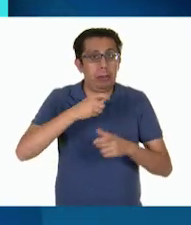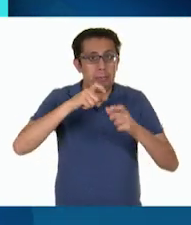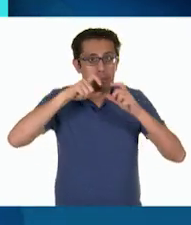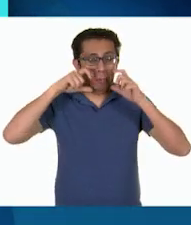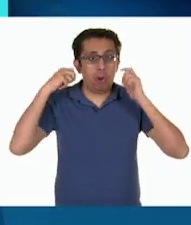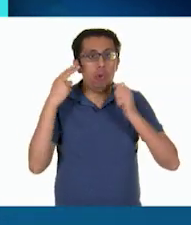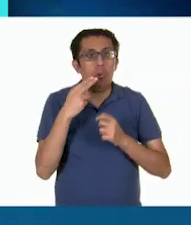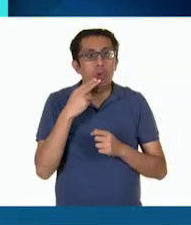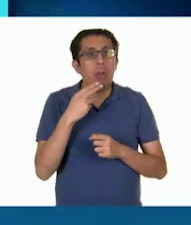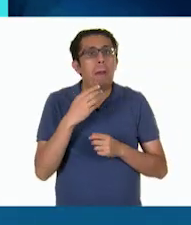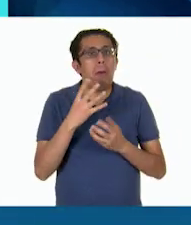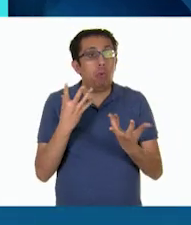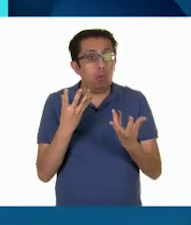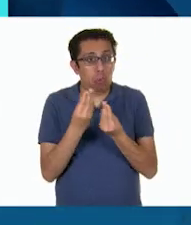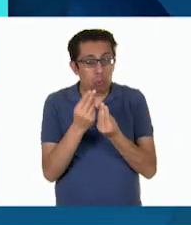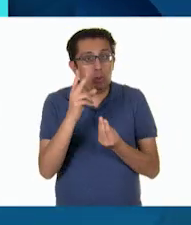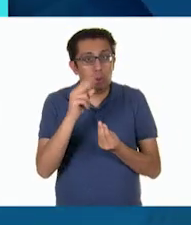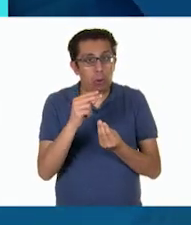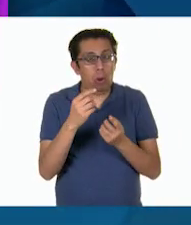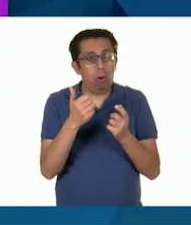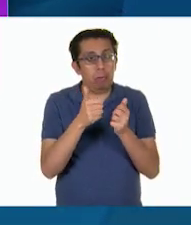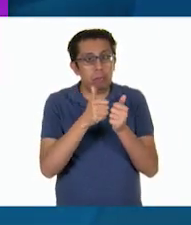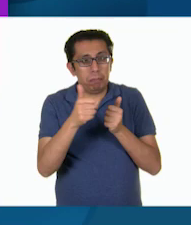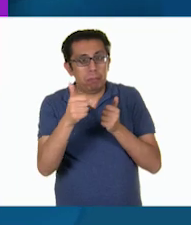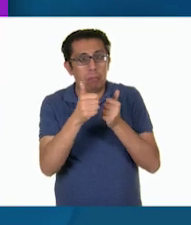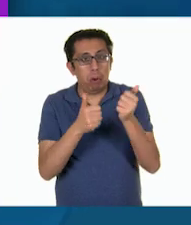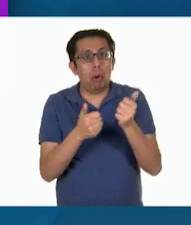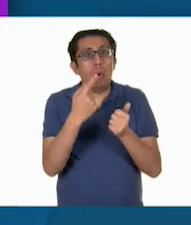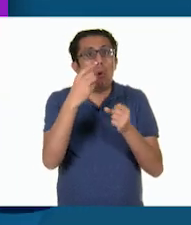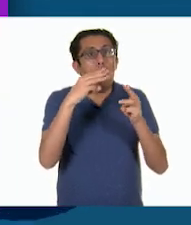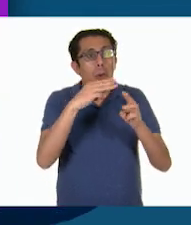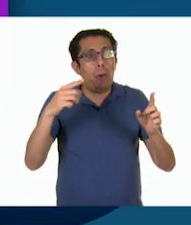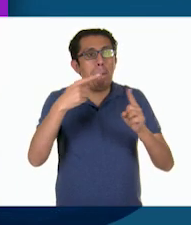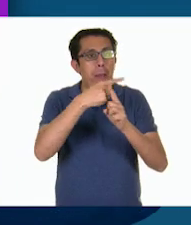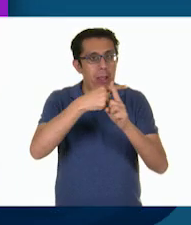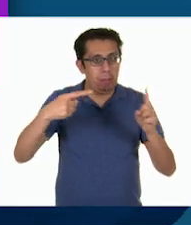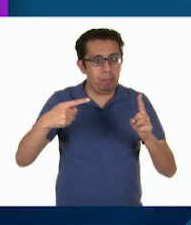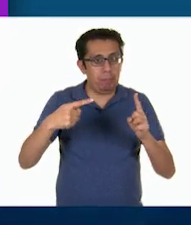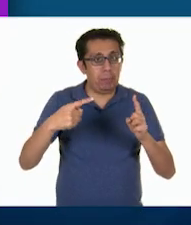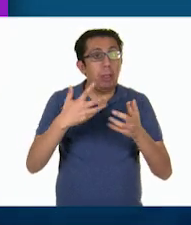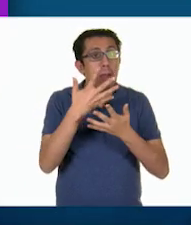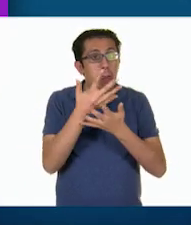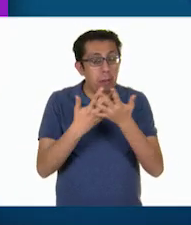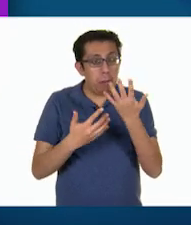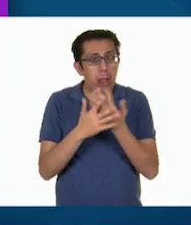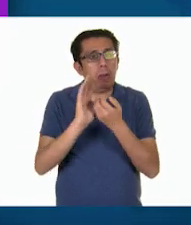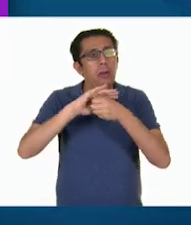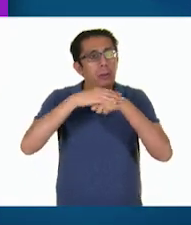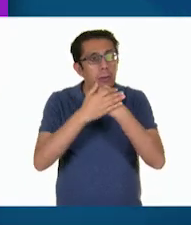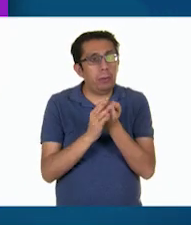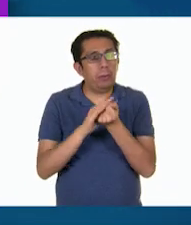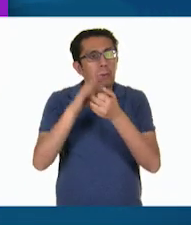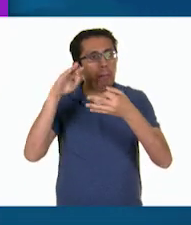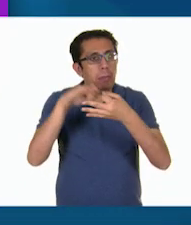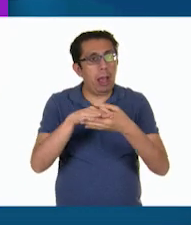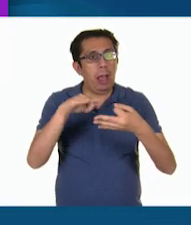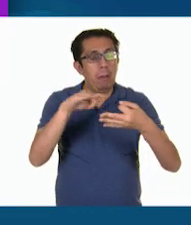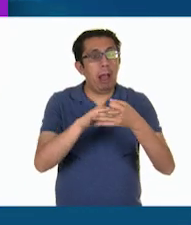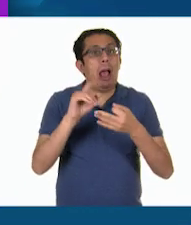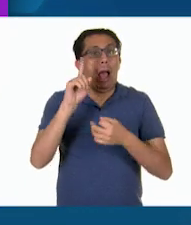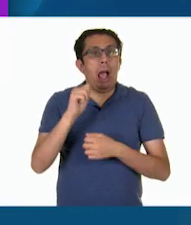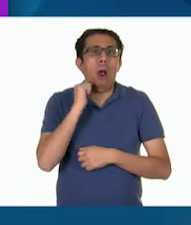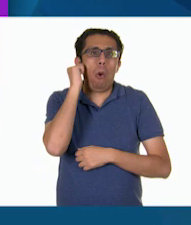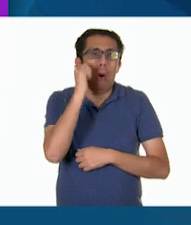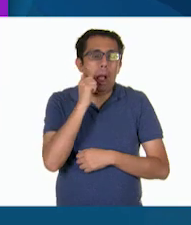una distancia mínima de 1.5 metros entre tú y los demás. Lávate las manos muy seguido con agua y jabón por lo menos